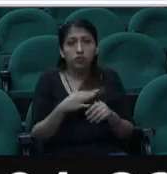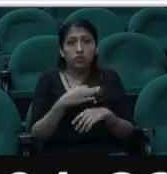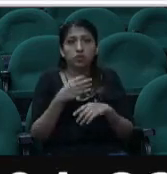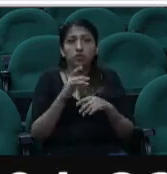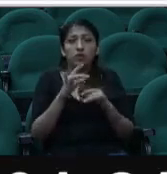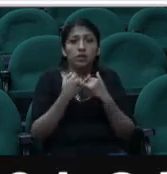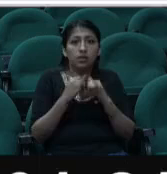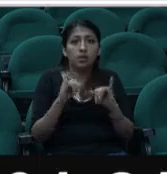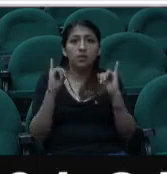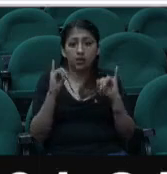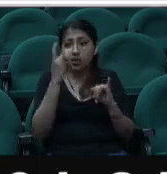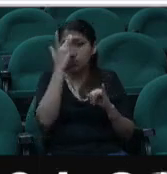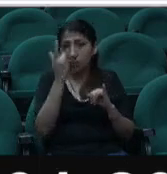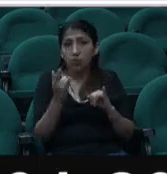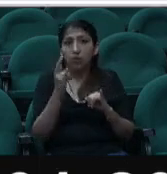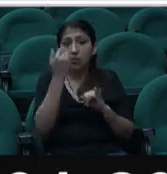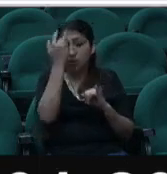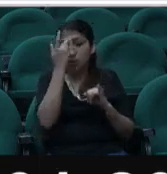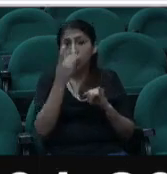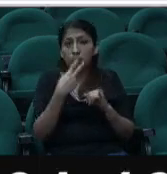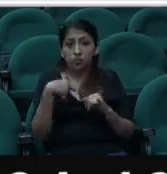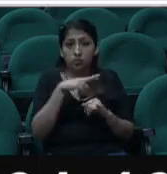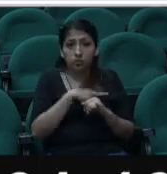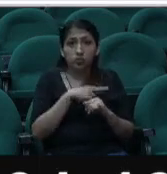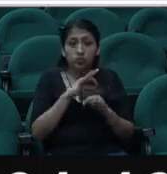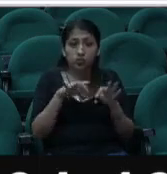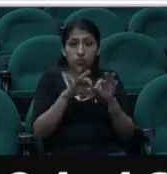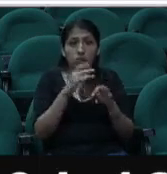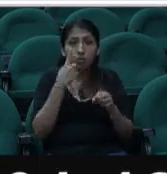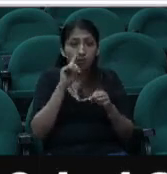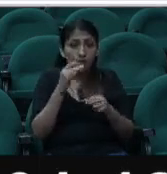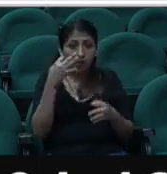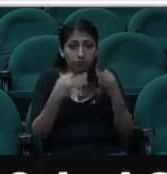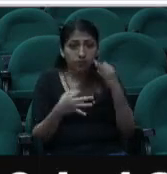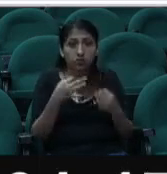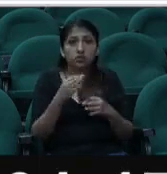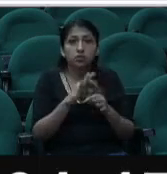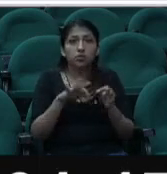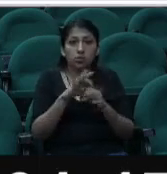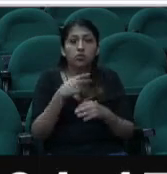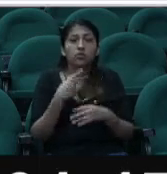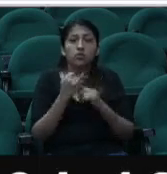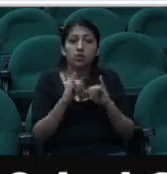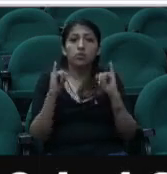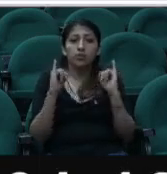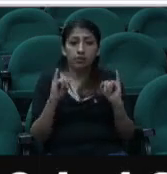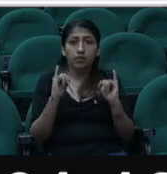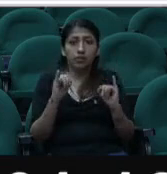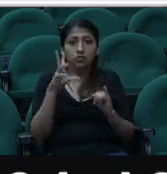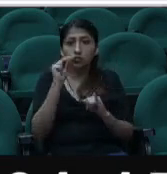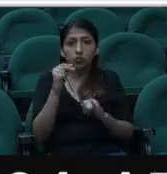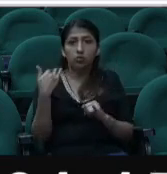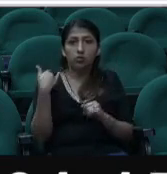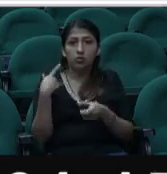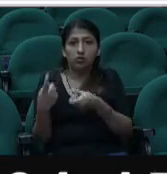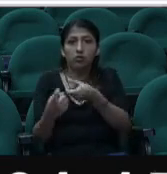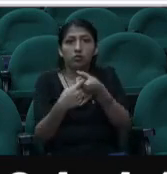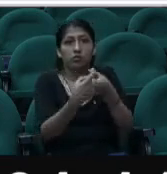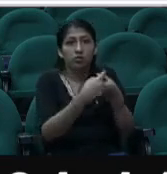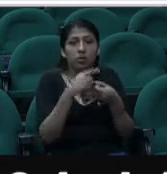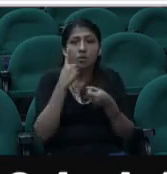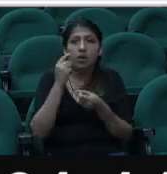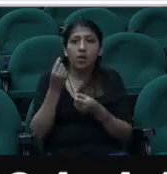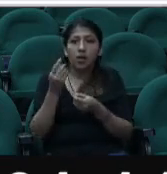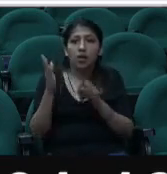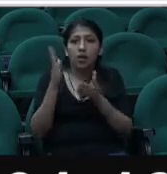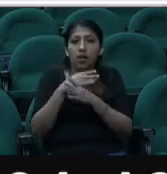totalmente independiente porque porque uno de los datos que nosotros debemos hacer para la fiscalización es ser totalmente independientes no tener vínculos con ningún tipo de